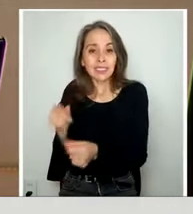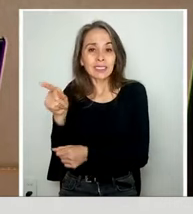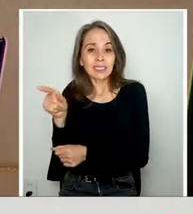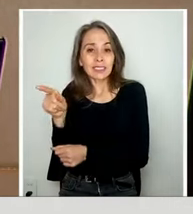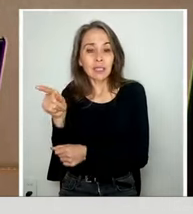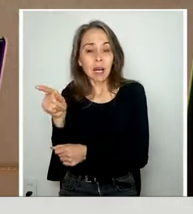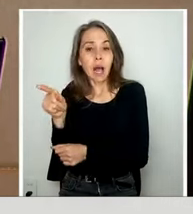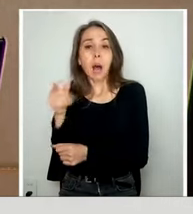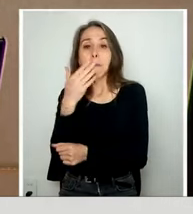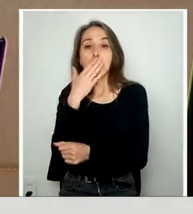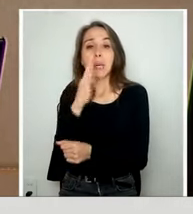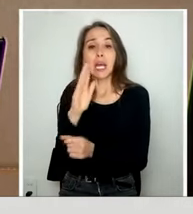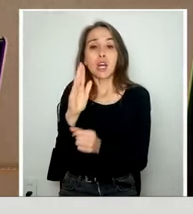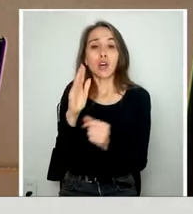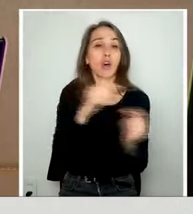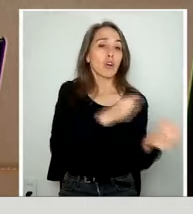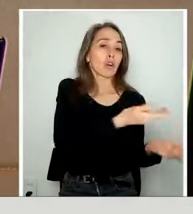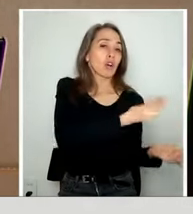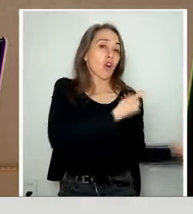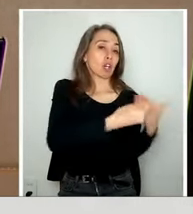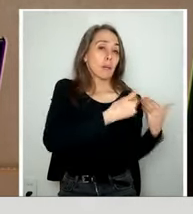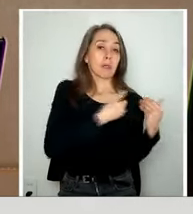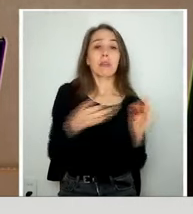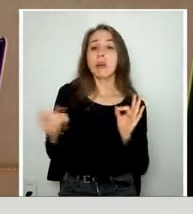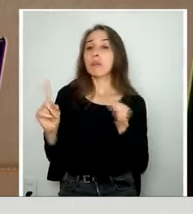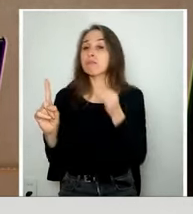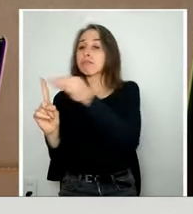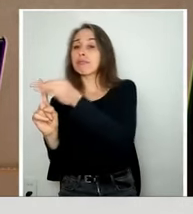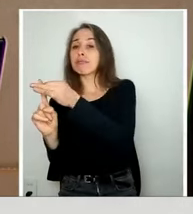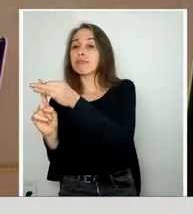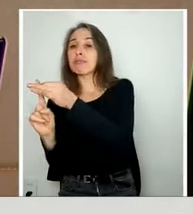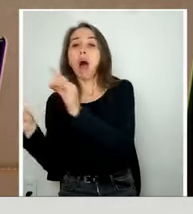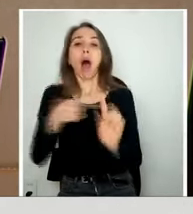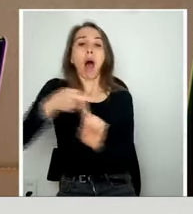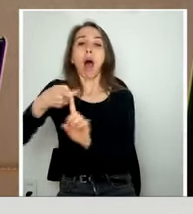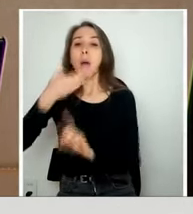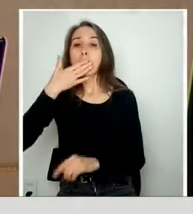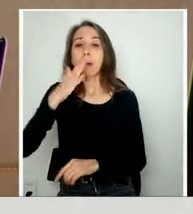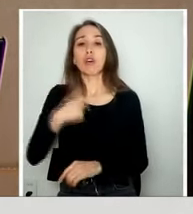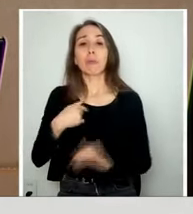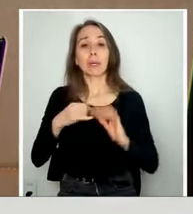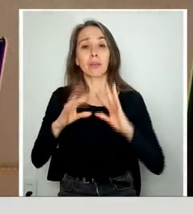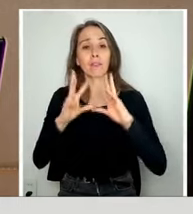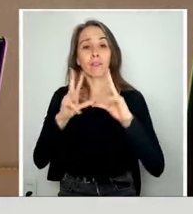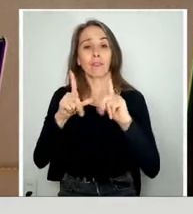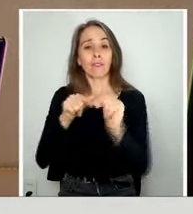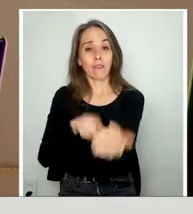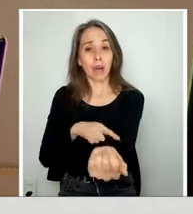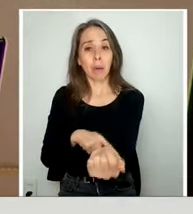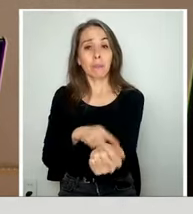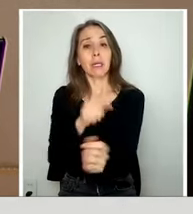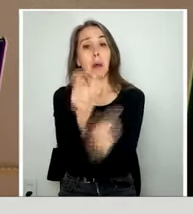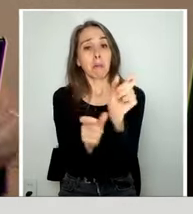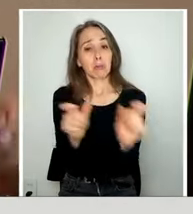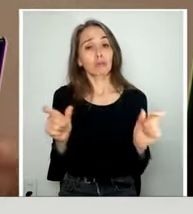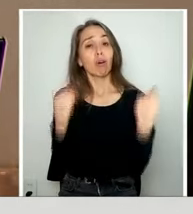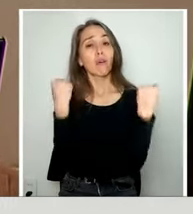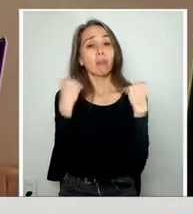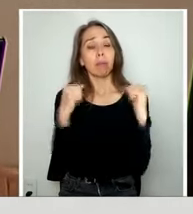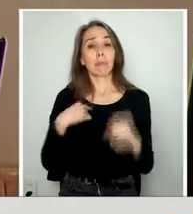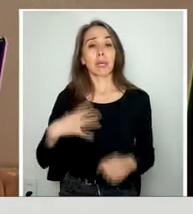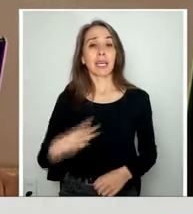de mejor manera los requerimientos vengo de una familia también de deportista mi hija fue